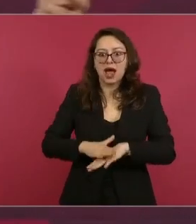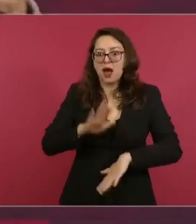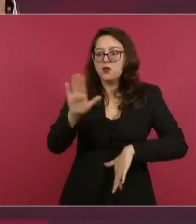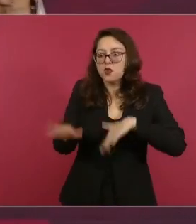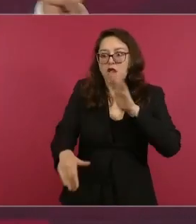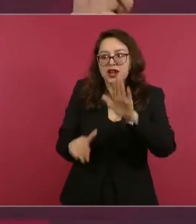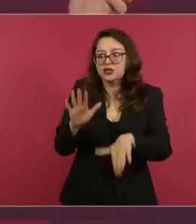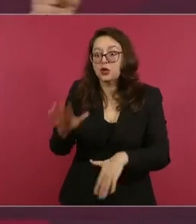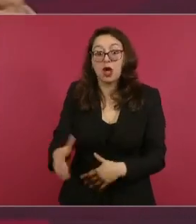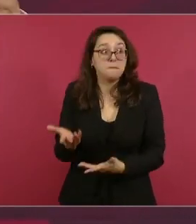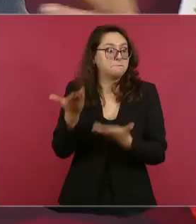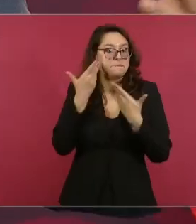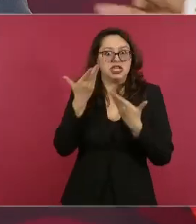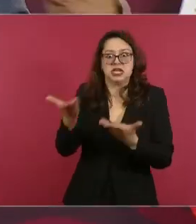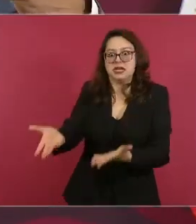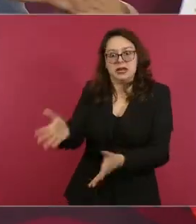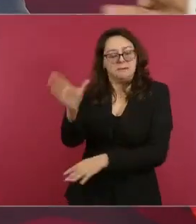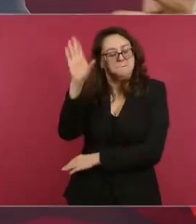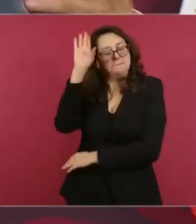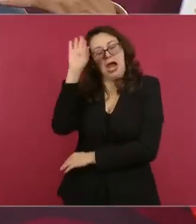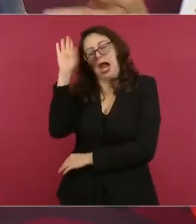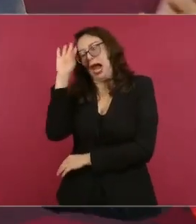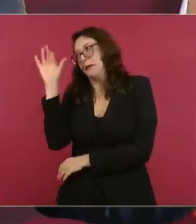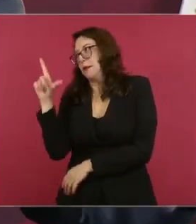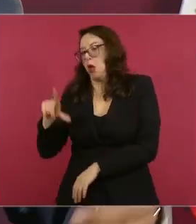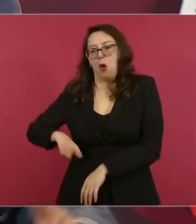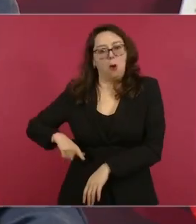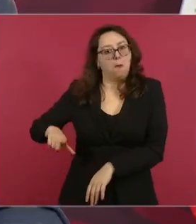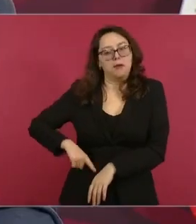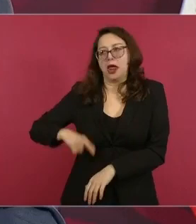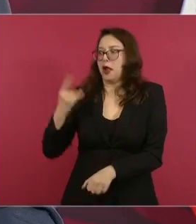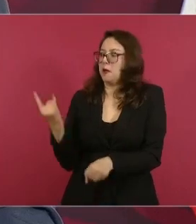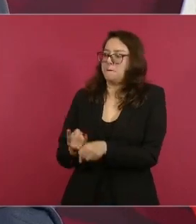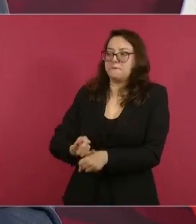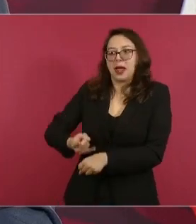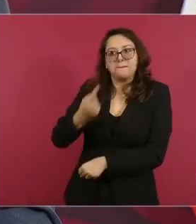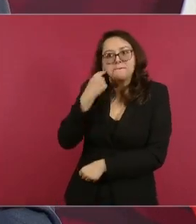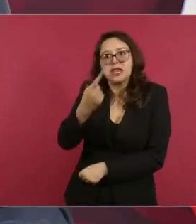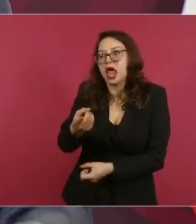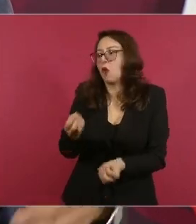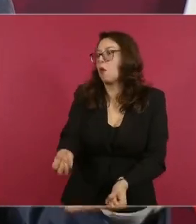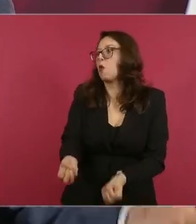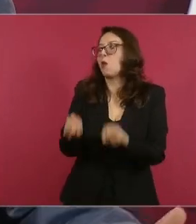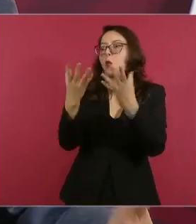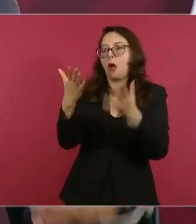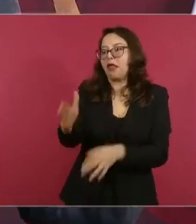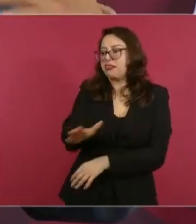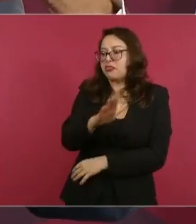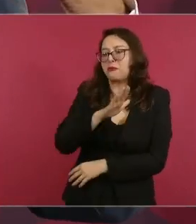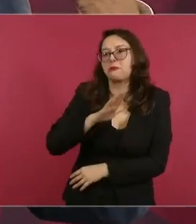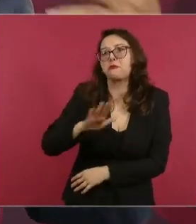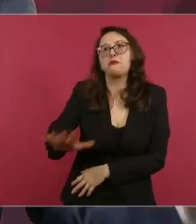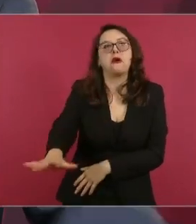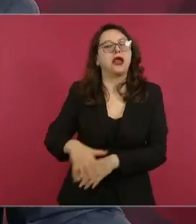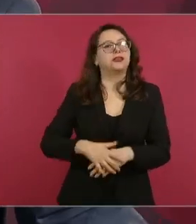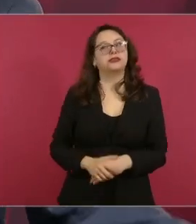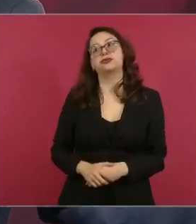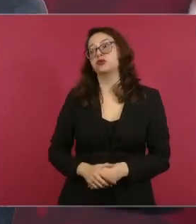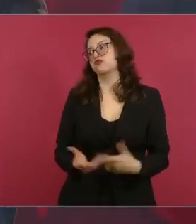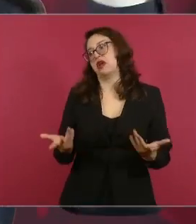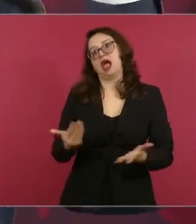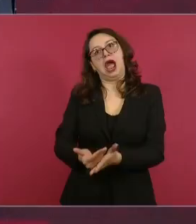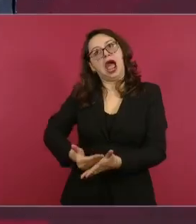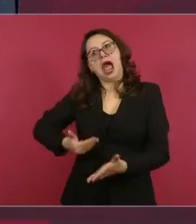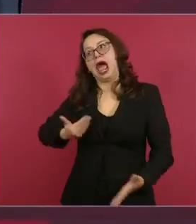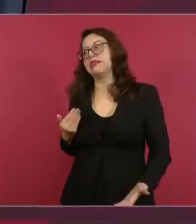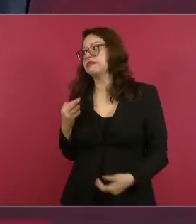barbaridad, qué incapacidad del gobierno. No avisaron, ya no está